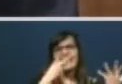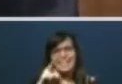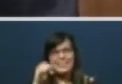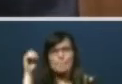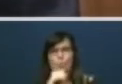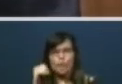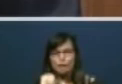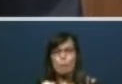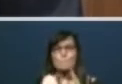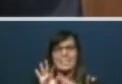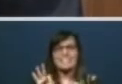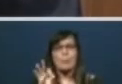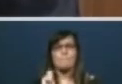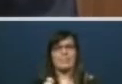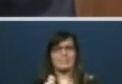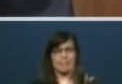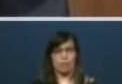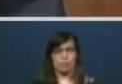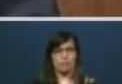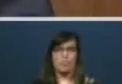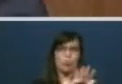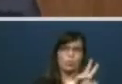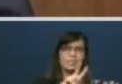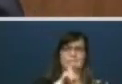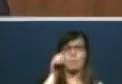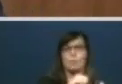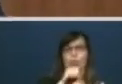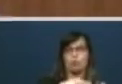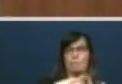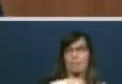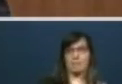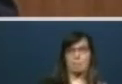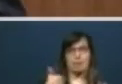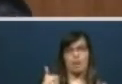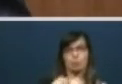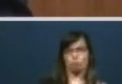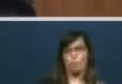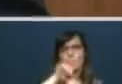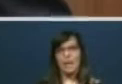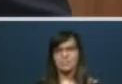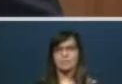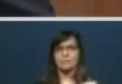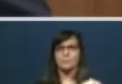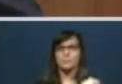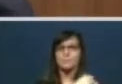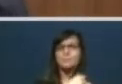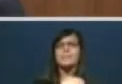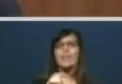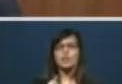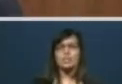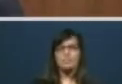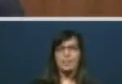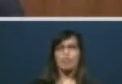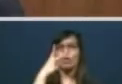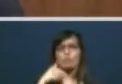las prestaciones frente a un 57 por ciento de media nacional y esto se está traduciendo en 2200